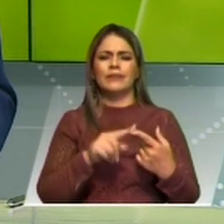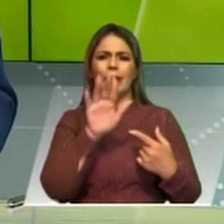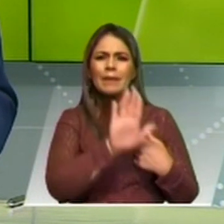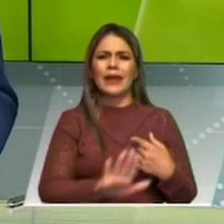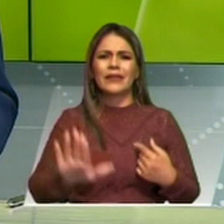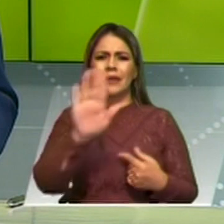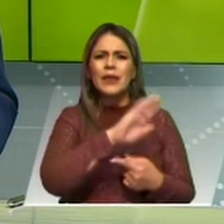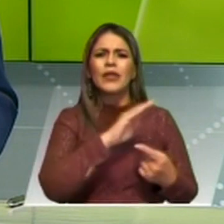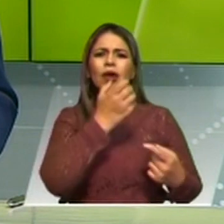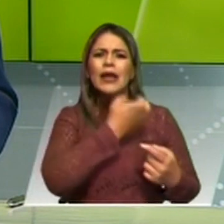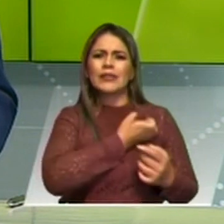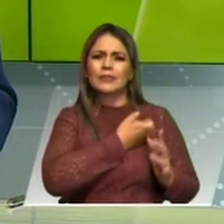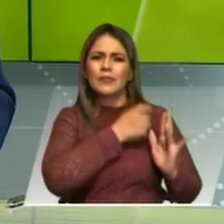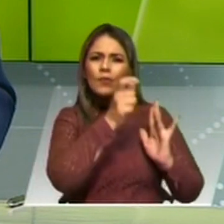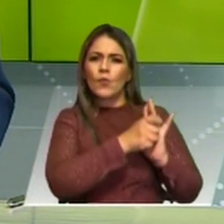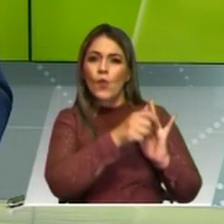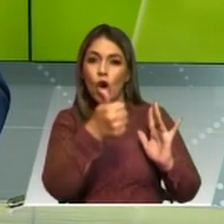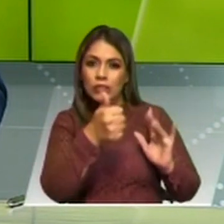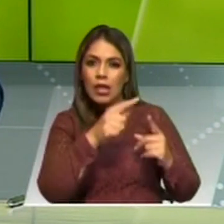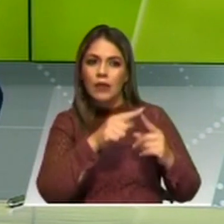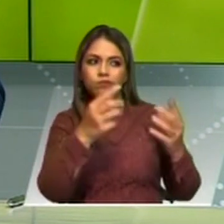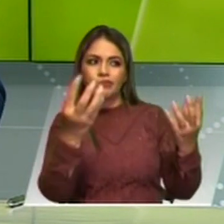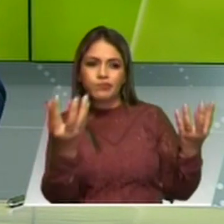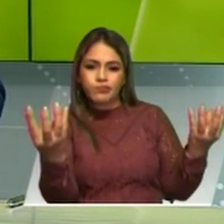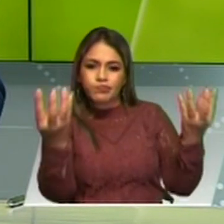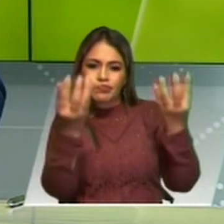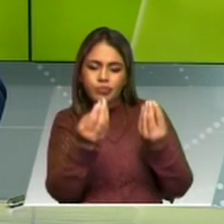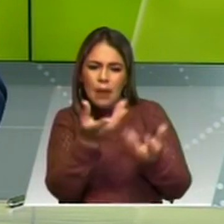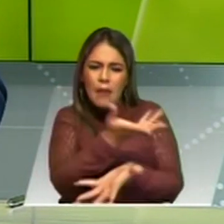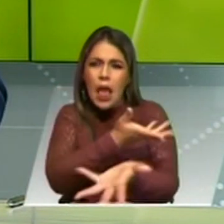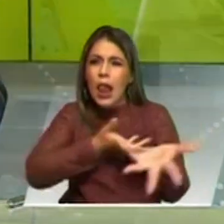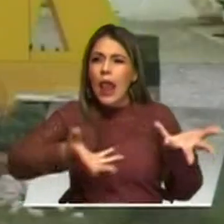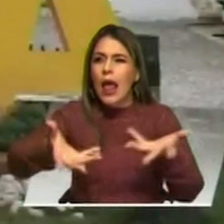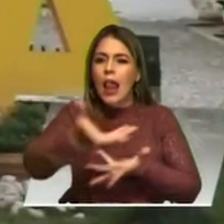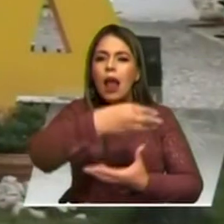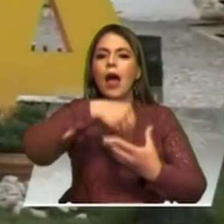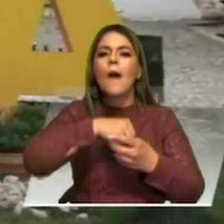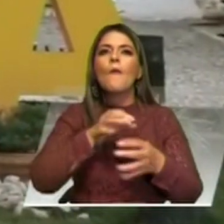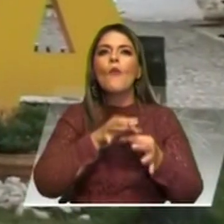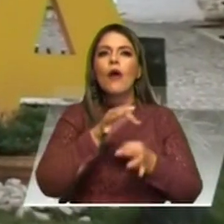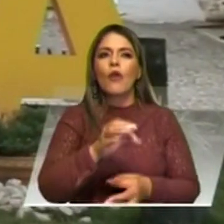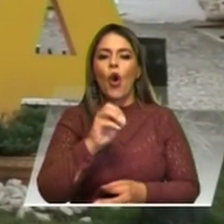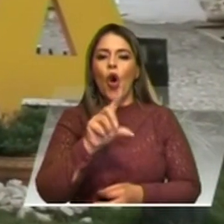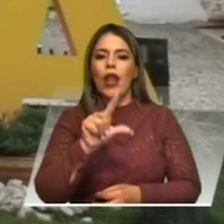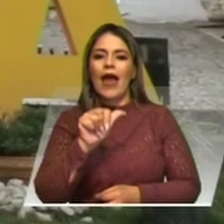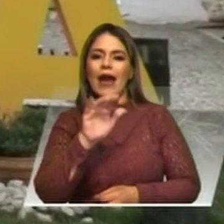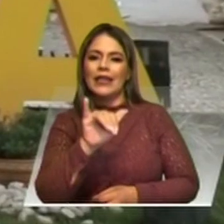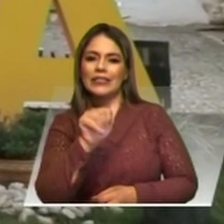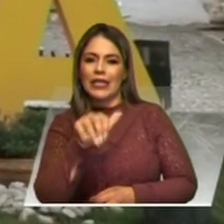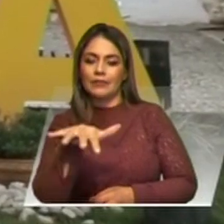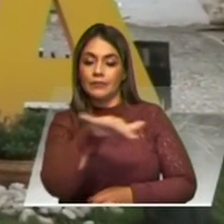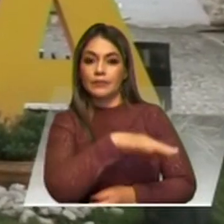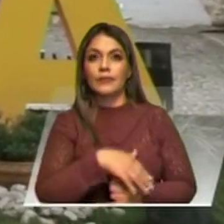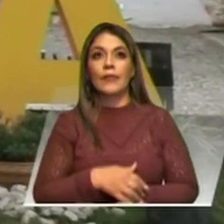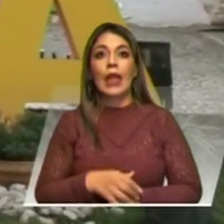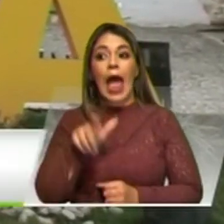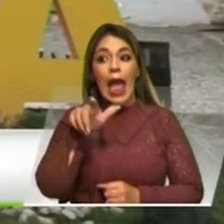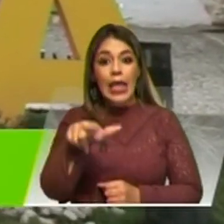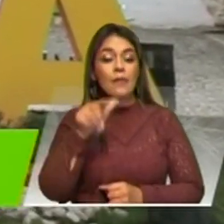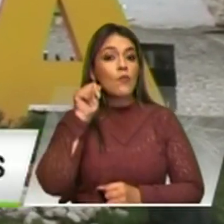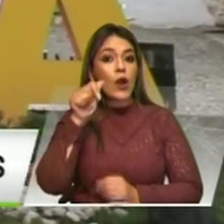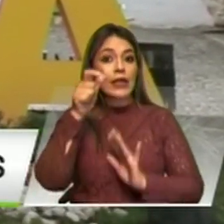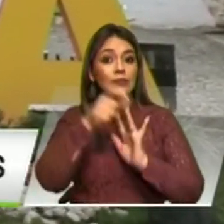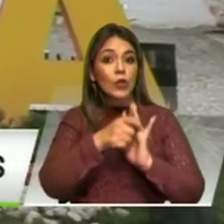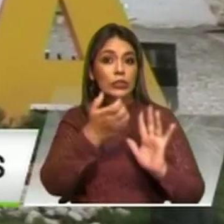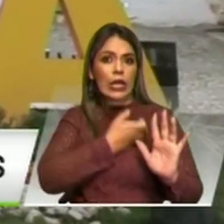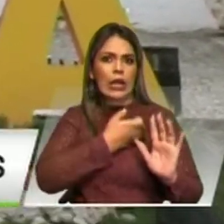departamento que tuvo lugar en el municipio de Olaya. Allí se reconoció el trabajo de la primera gestora de esa localidad